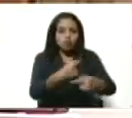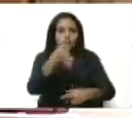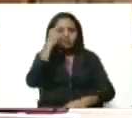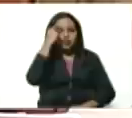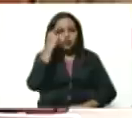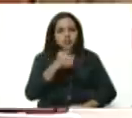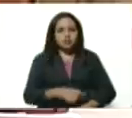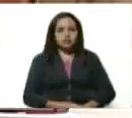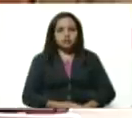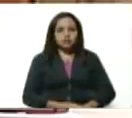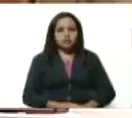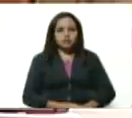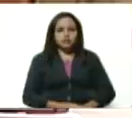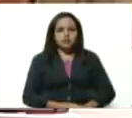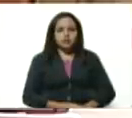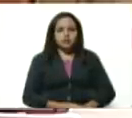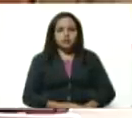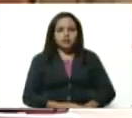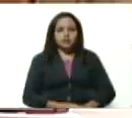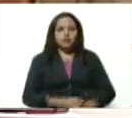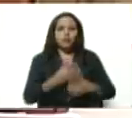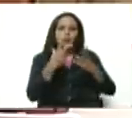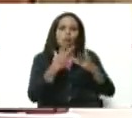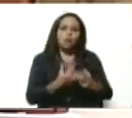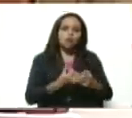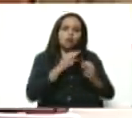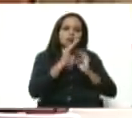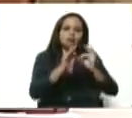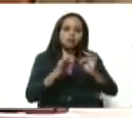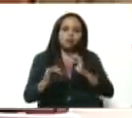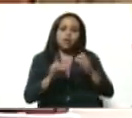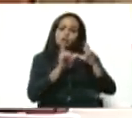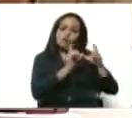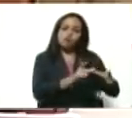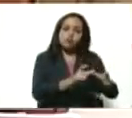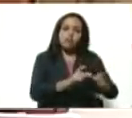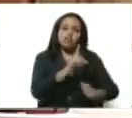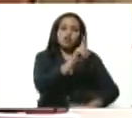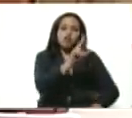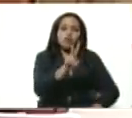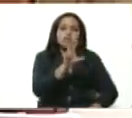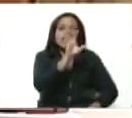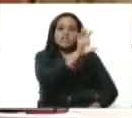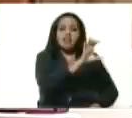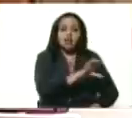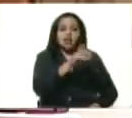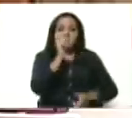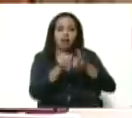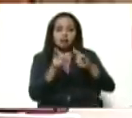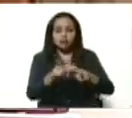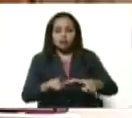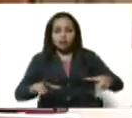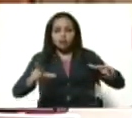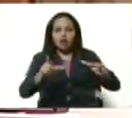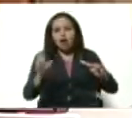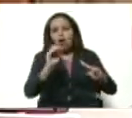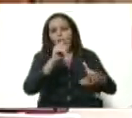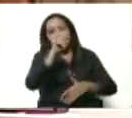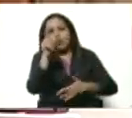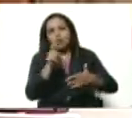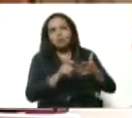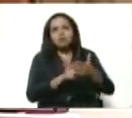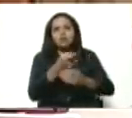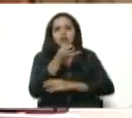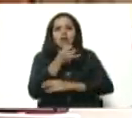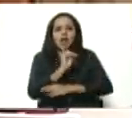el impacto de la medida de cuarentena radical en estos dos estados que en algunos sitios o totalmente se